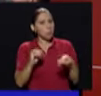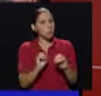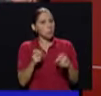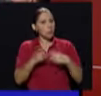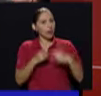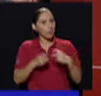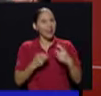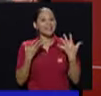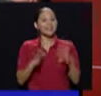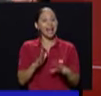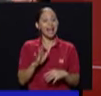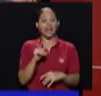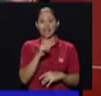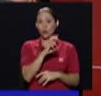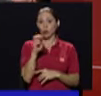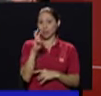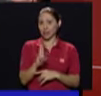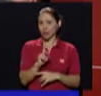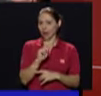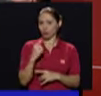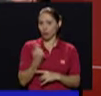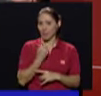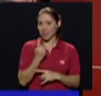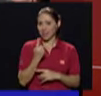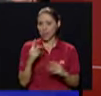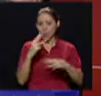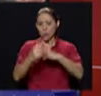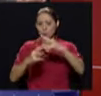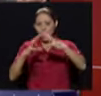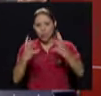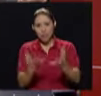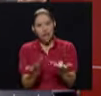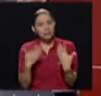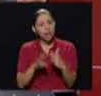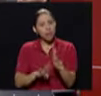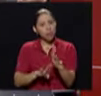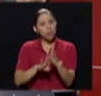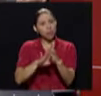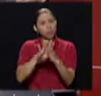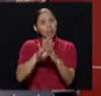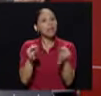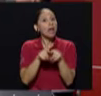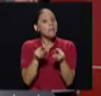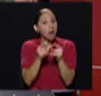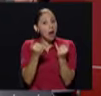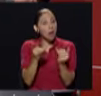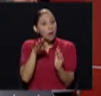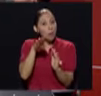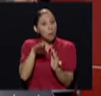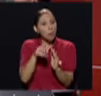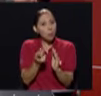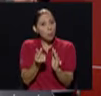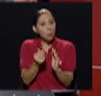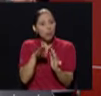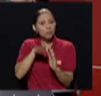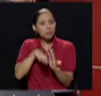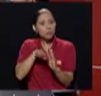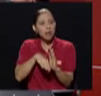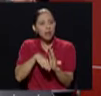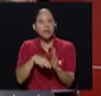Rica, sino a nivel mundial, se haya revolucionado muchísimo. Inclusive los costos en algunos casos han bajado un poco y ha permitido